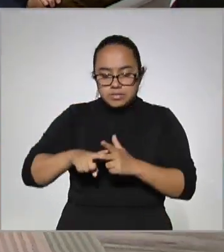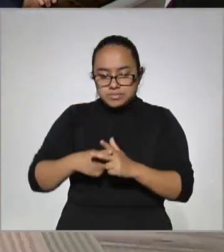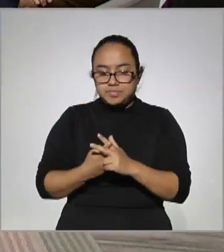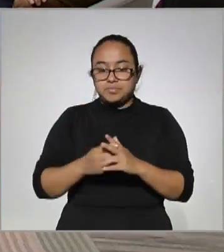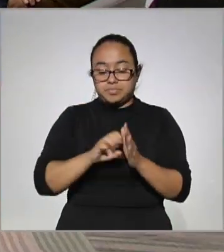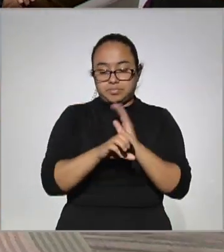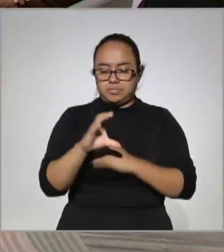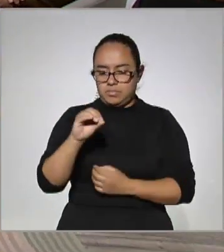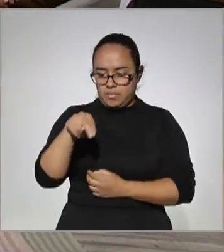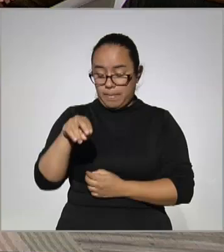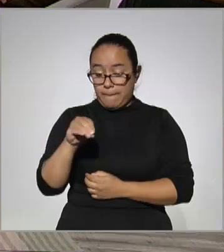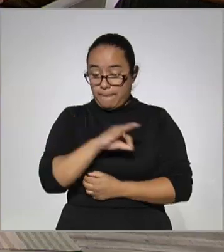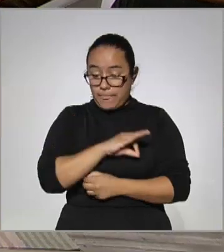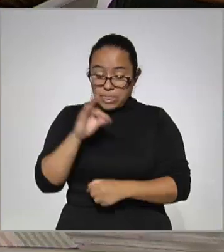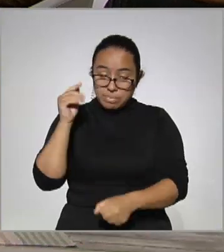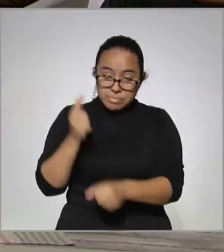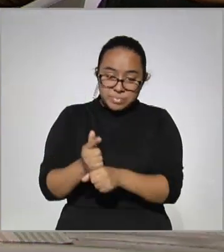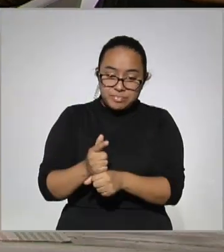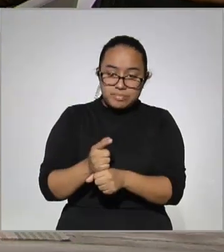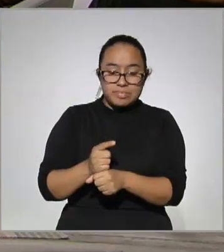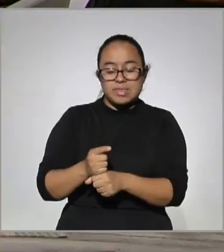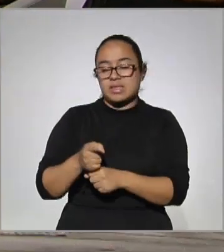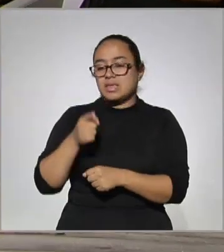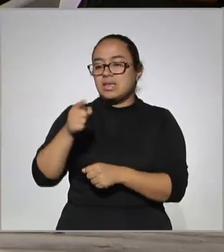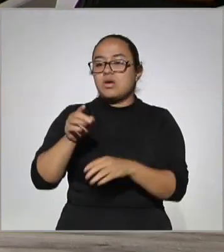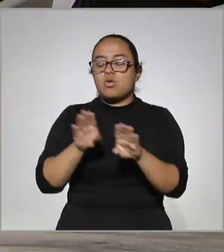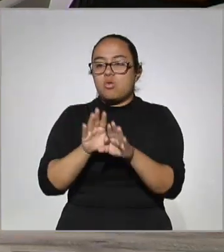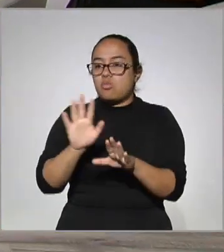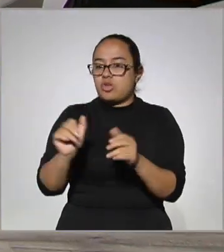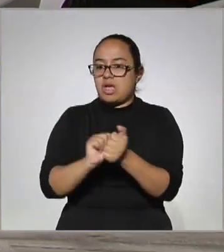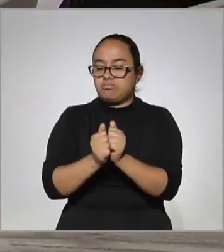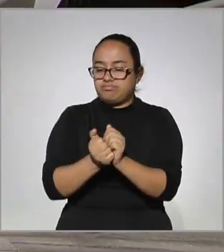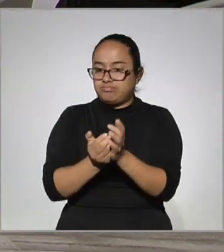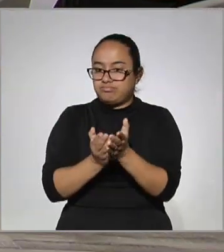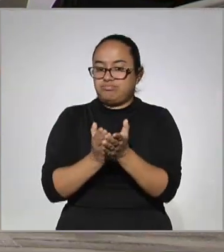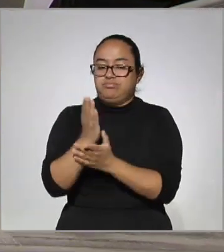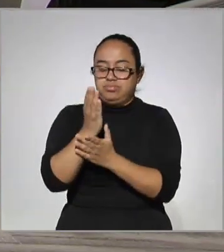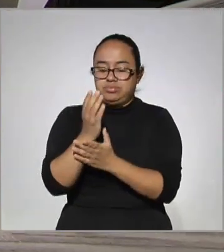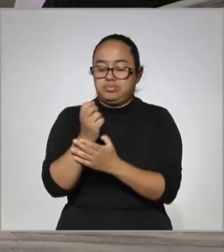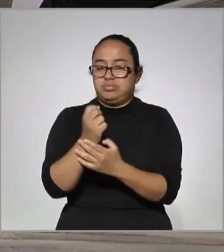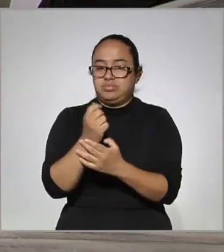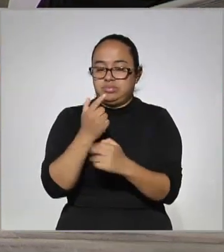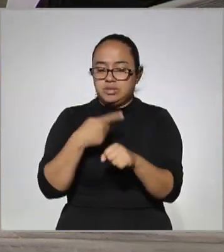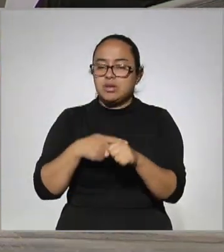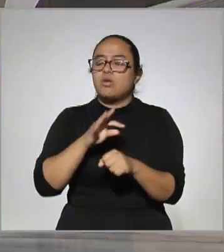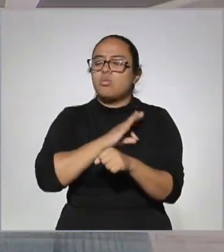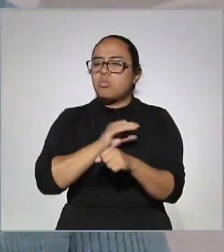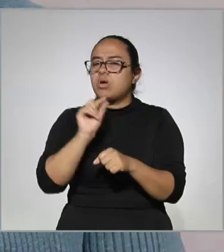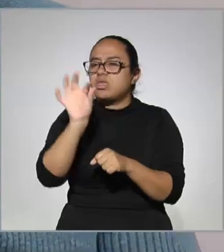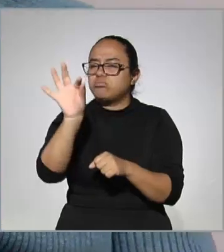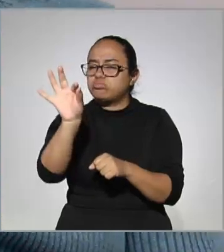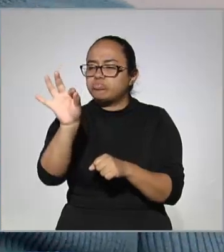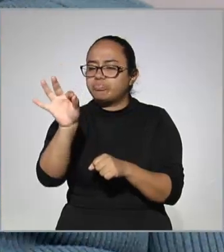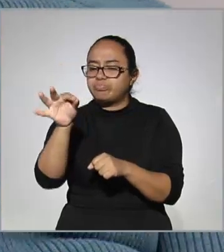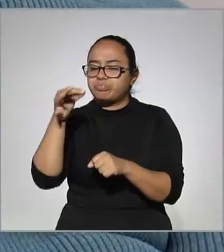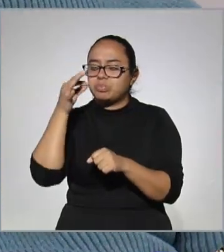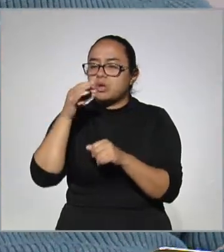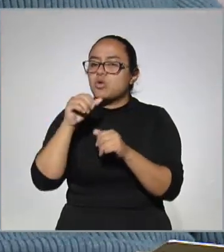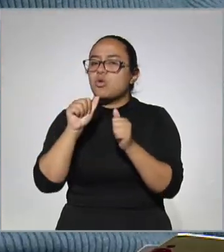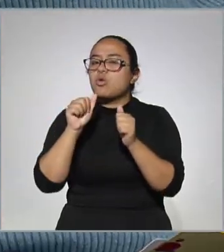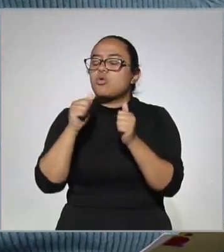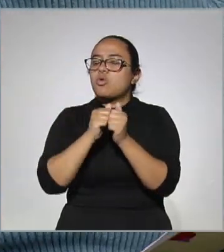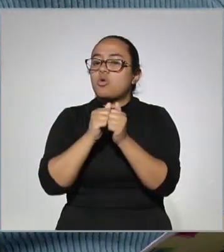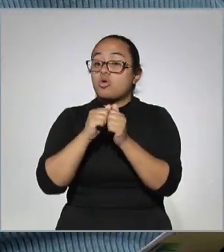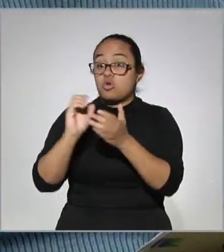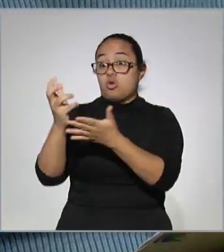un cono identificamos una etapa microinvasora, ahí se puede realizar un procedimiento quirúrgico, una histerectomía radical,